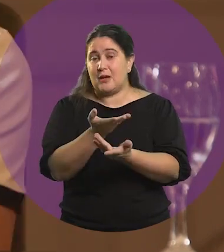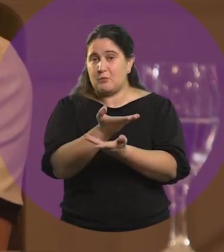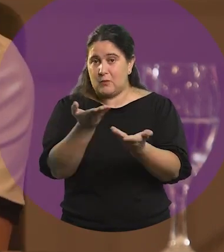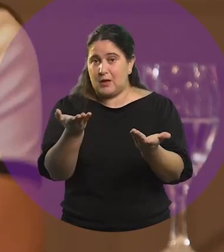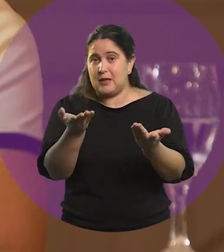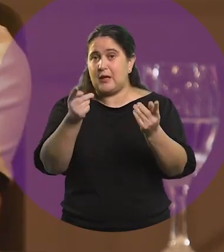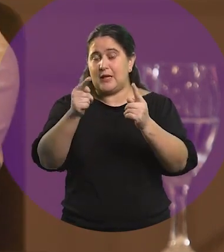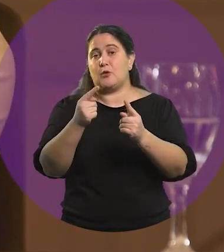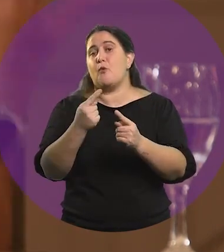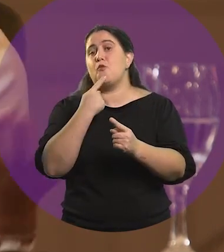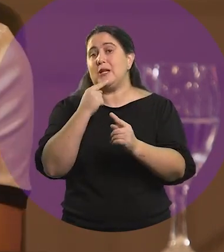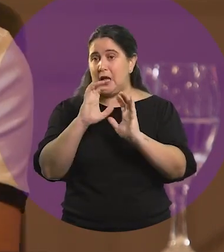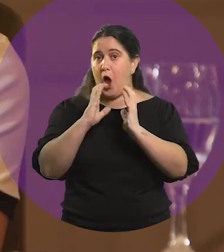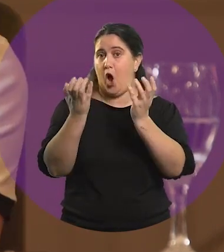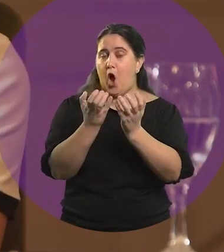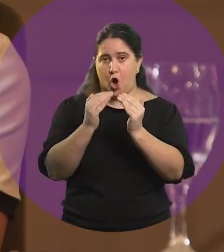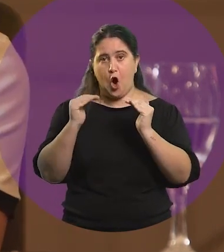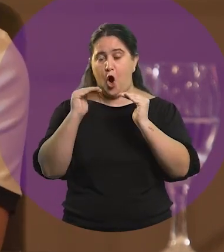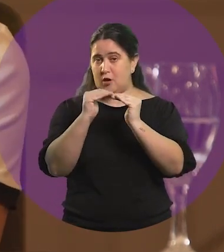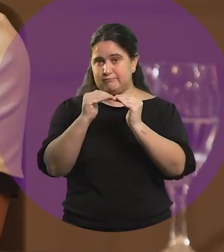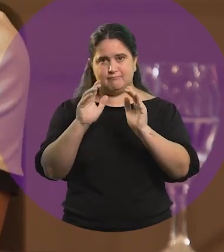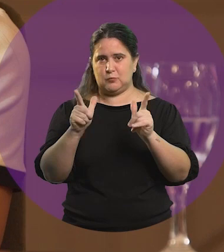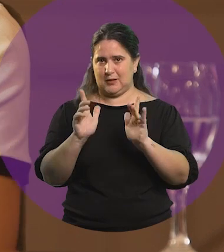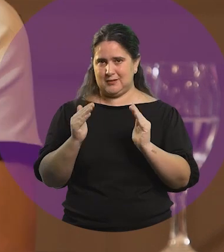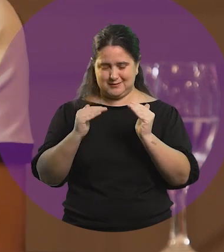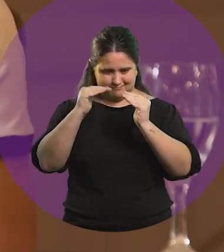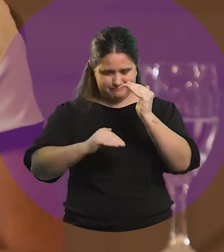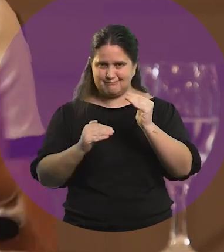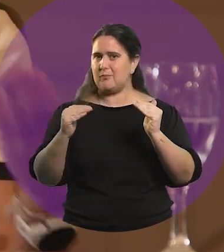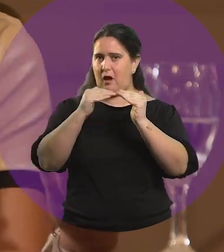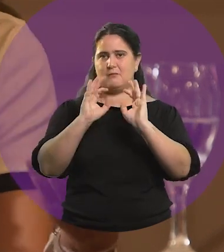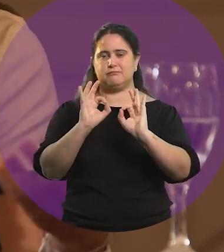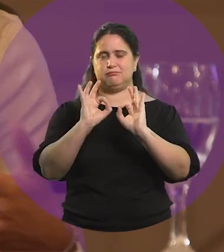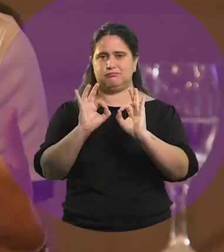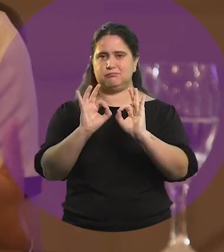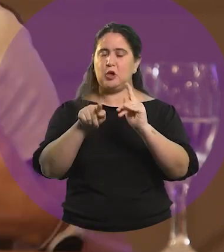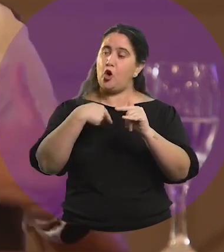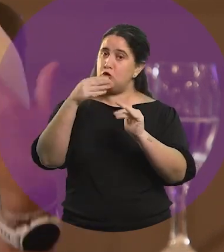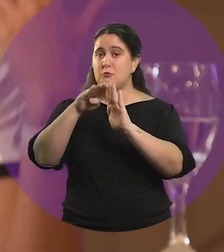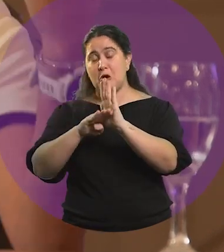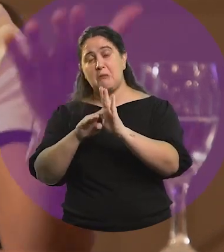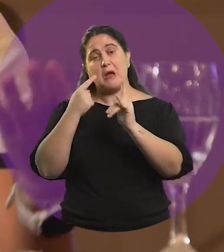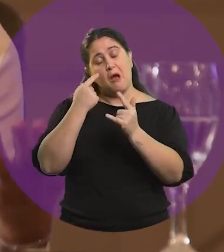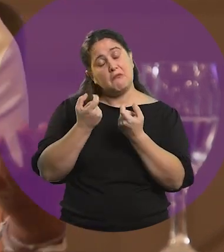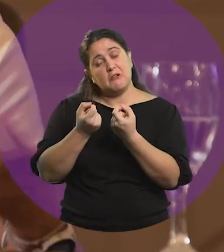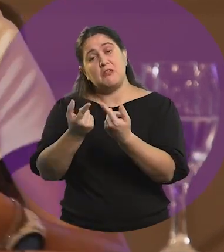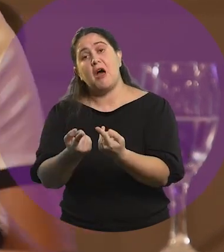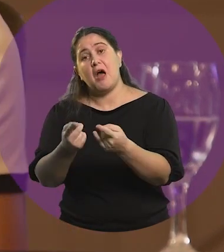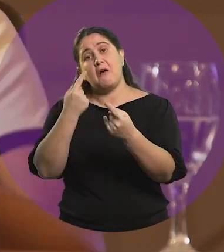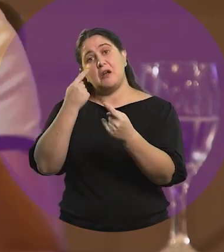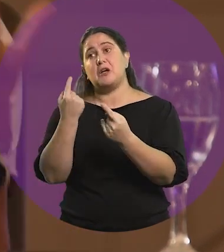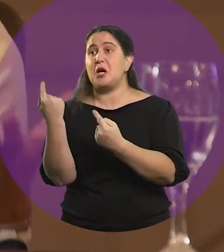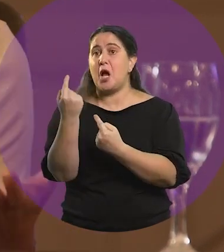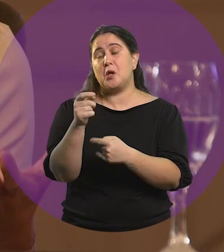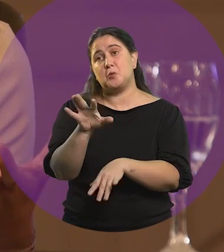política universal, obviamente, como se mostraba, no hay brechas. Y sin embargo, en otros programas donde dice, bueno, voy a ofrecer y que